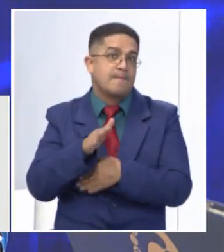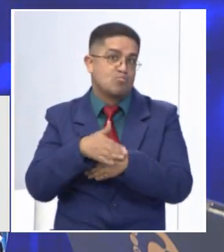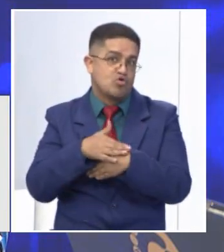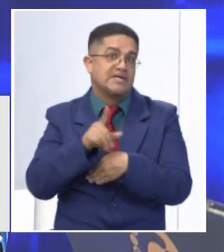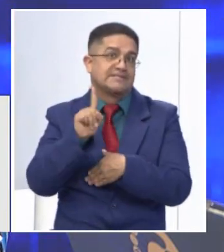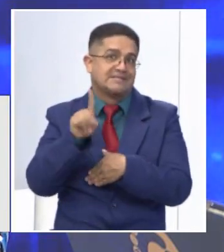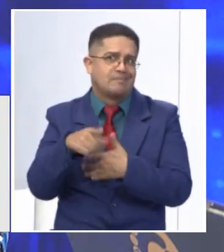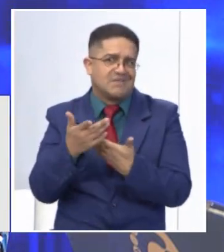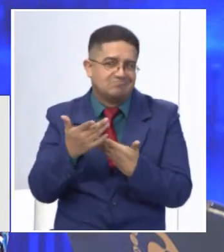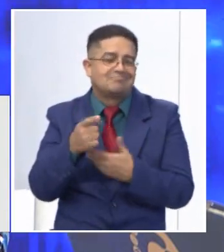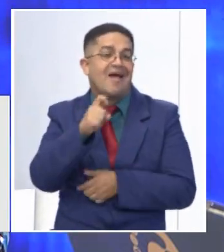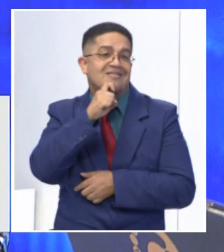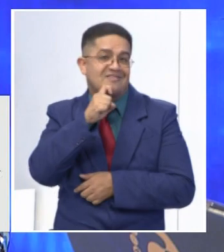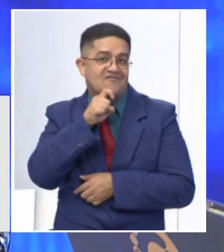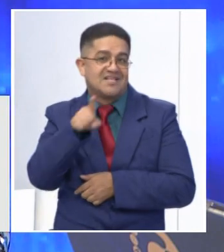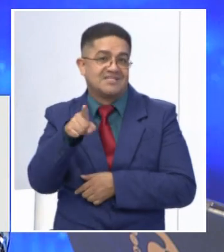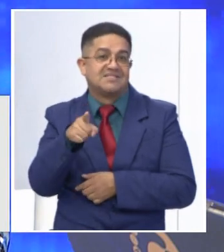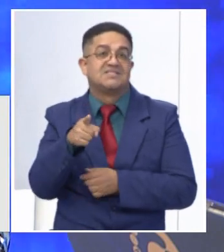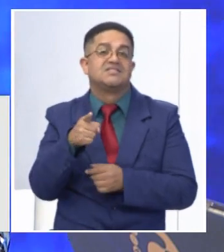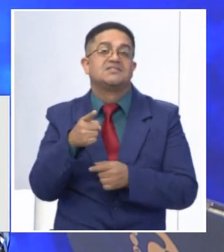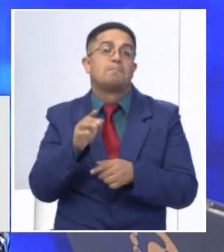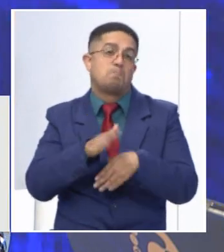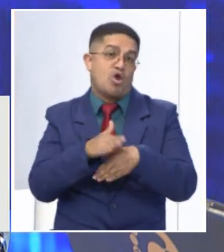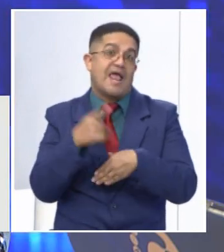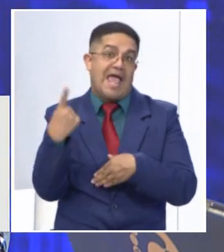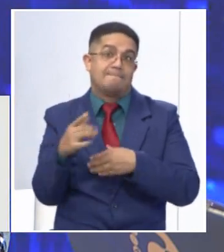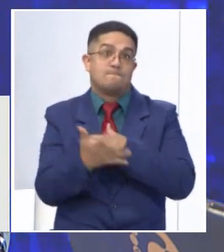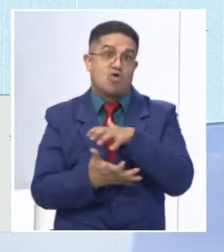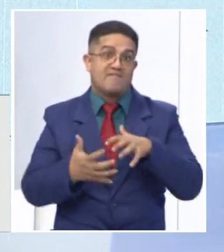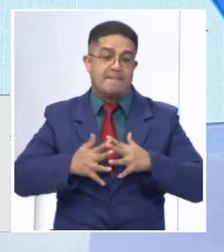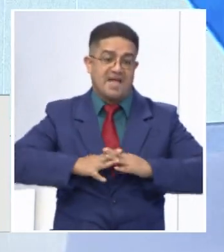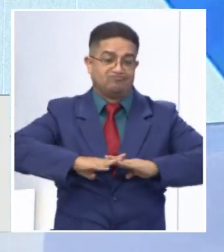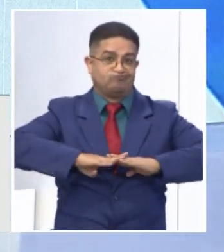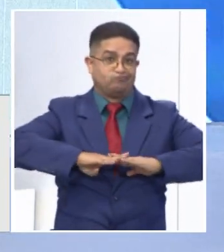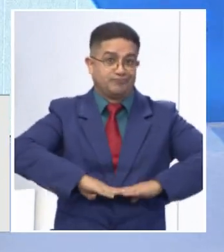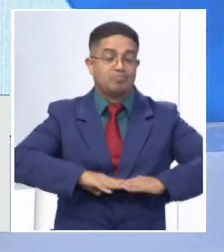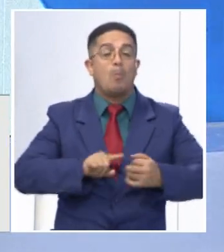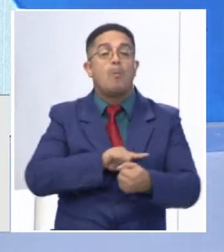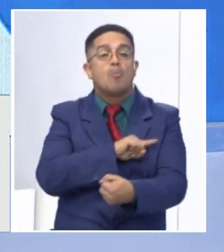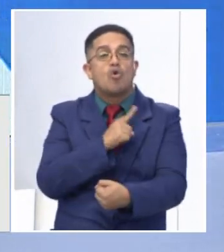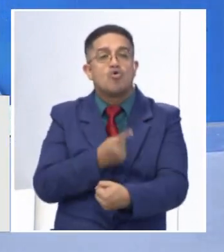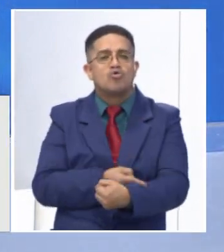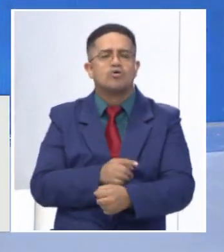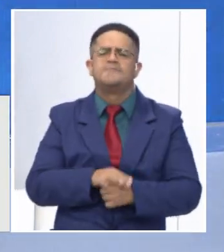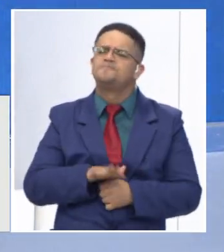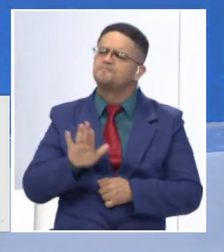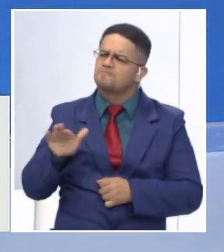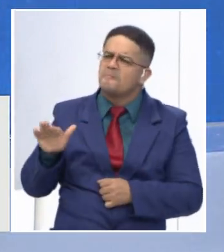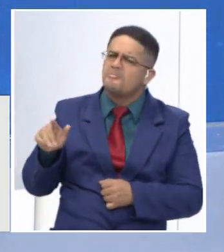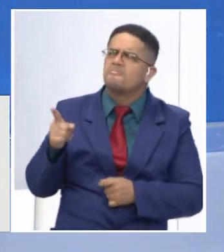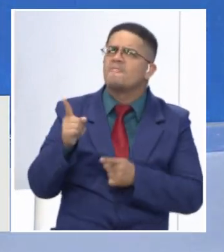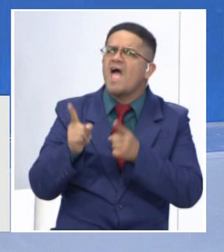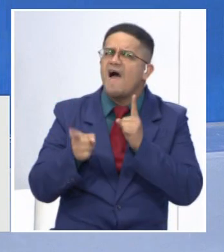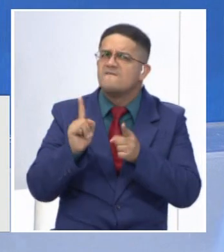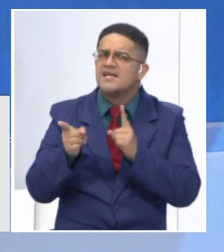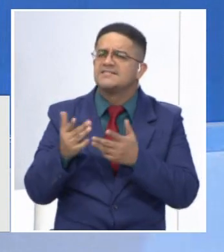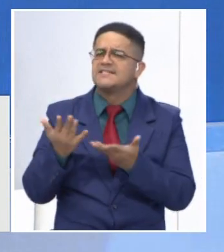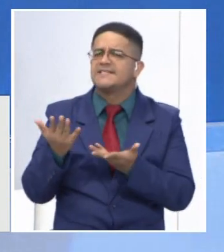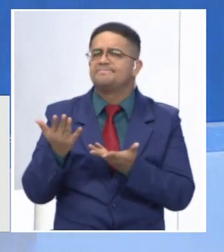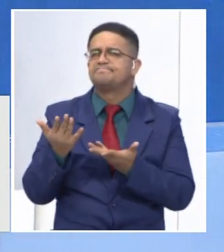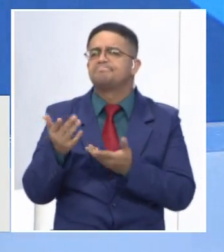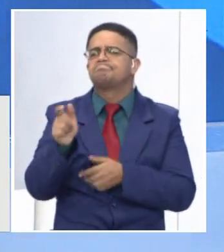comprometida cuando tenemos afecciones de la musculatura del suelo de la pelvis. Muchas veces, doctora, el tabú, ¿no?, que invade o